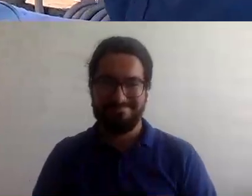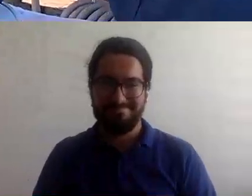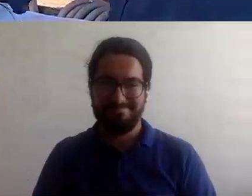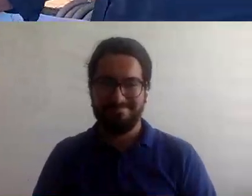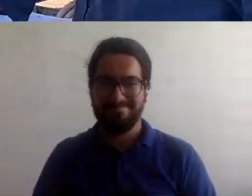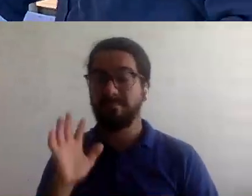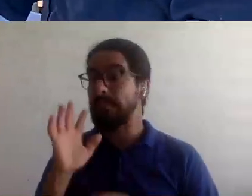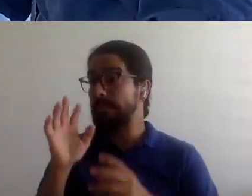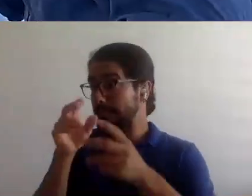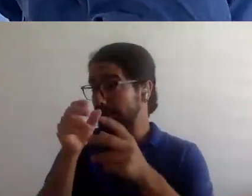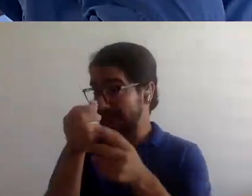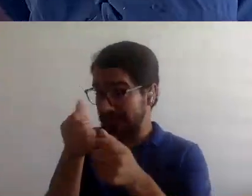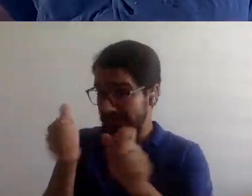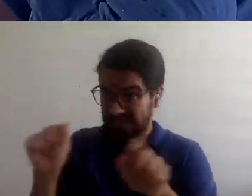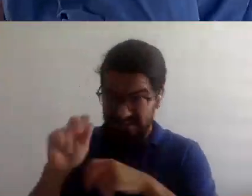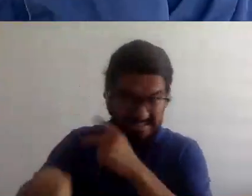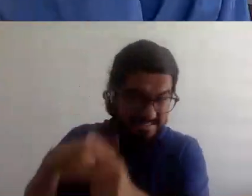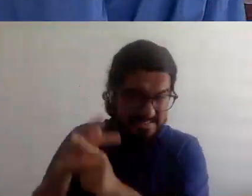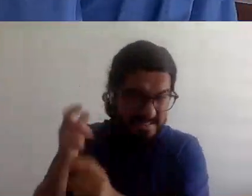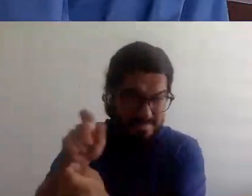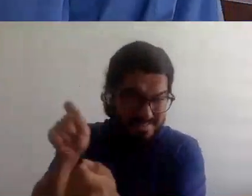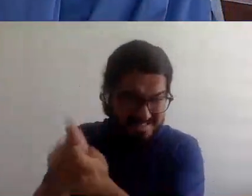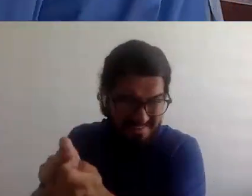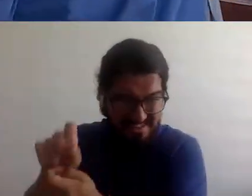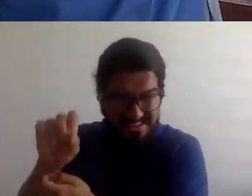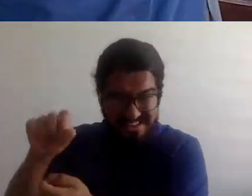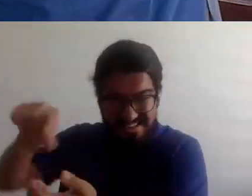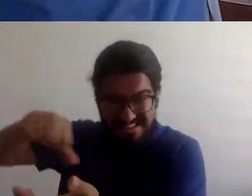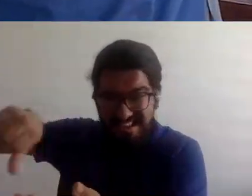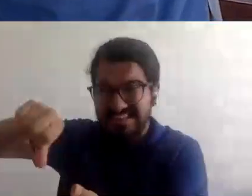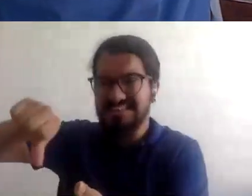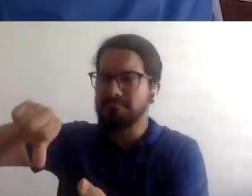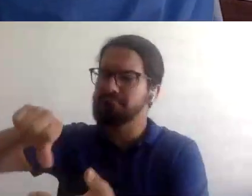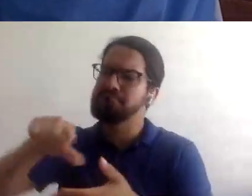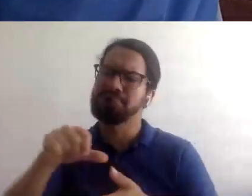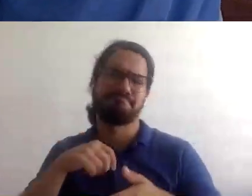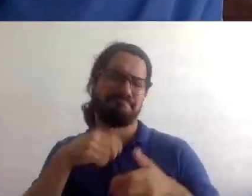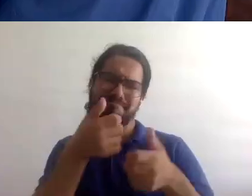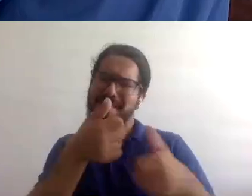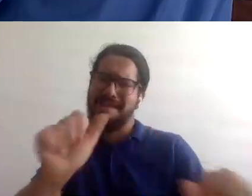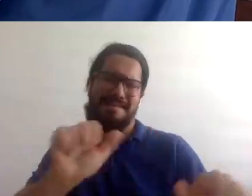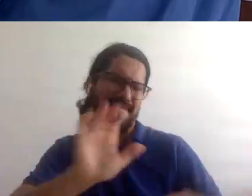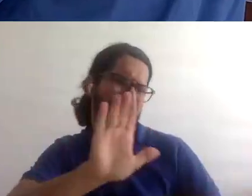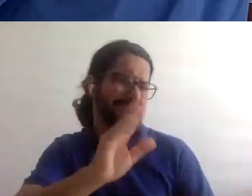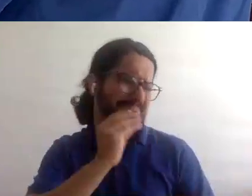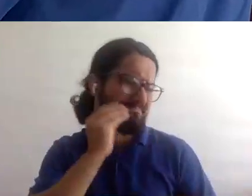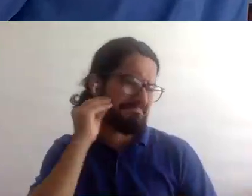Y es cualquier salsa al gusto, ¿verdad? Que uno tenga, puede usar para esa salsa. Sí,